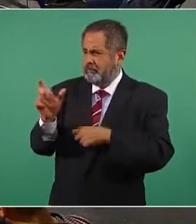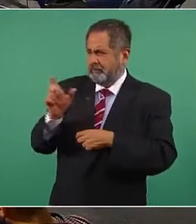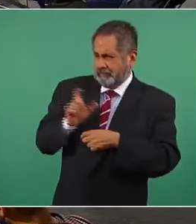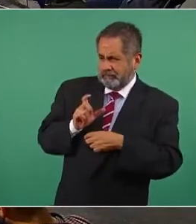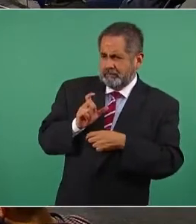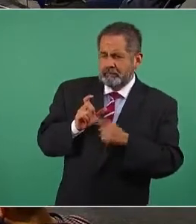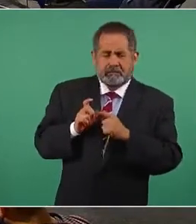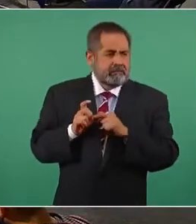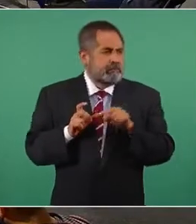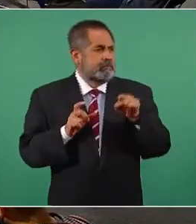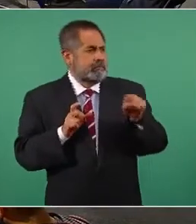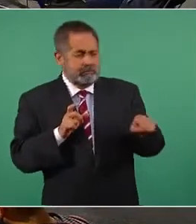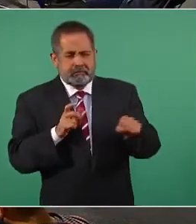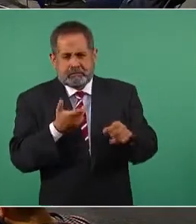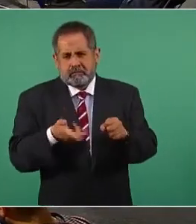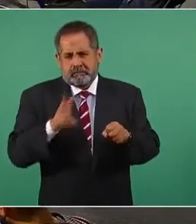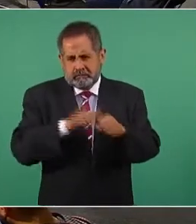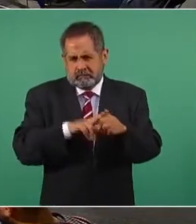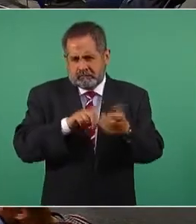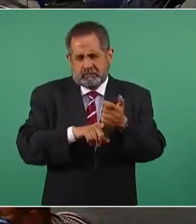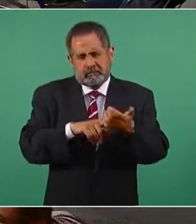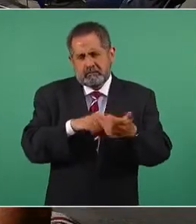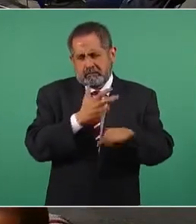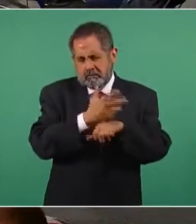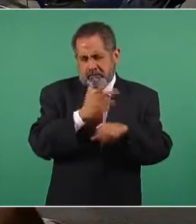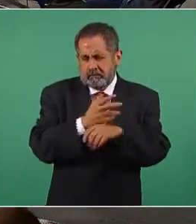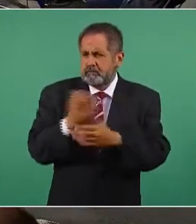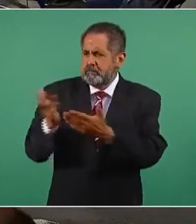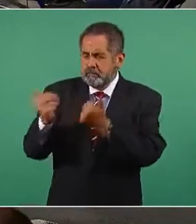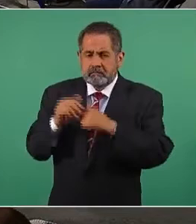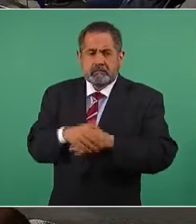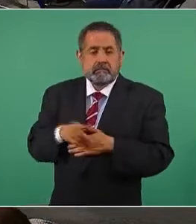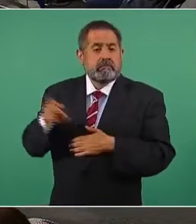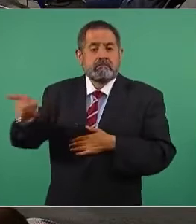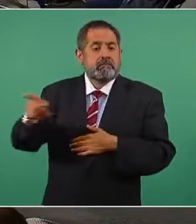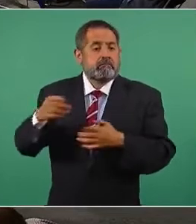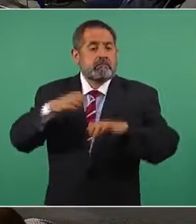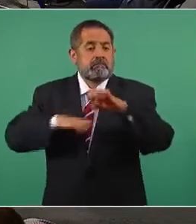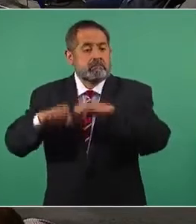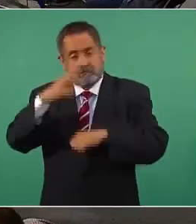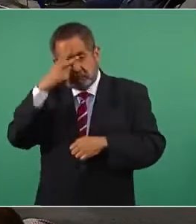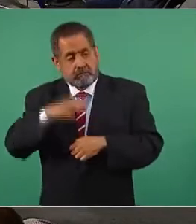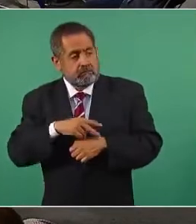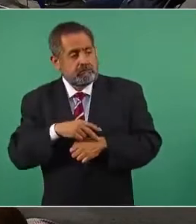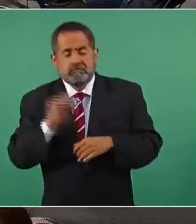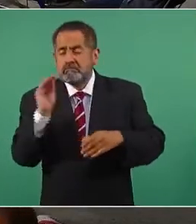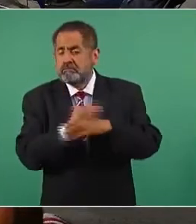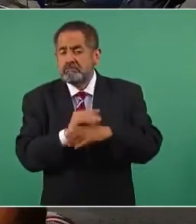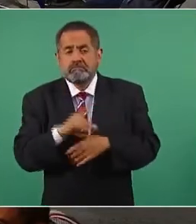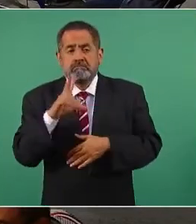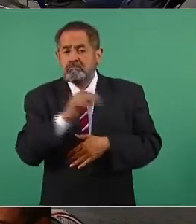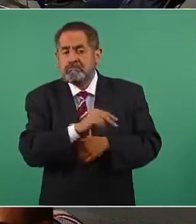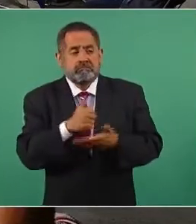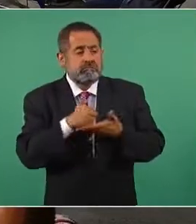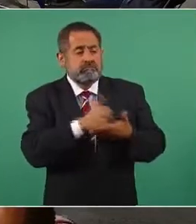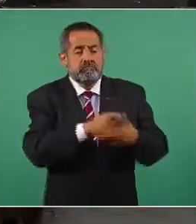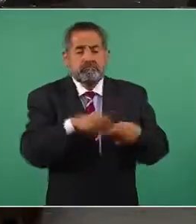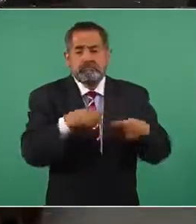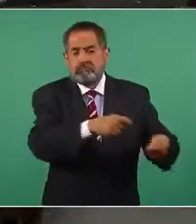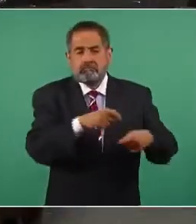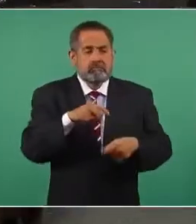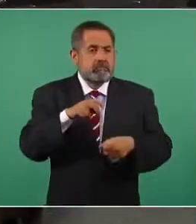atender en el hospital allá en Estados Unidos. Es rechazado, no le ayudan en el consulado de Nueva